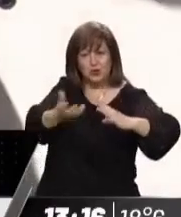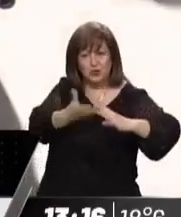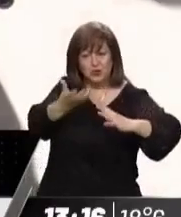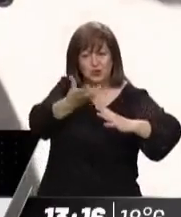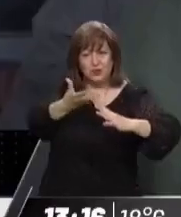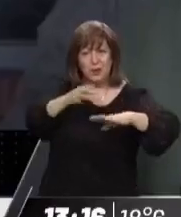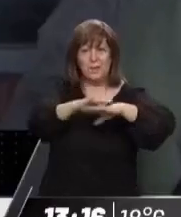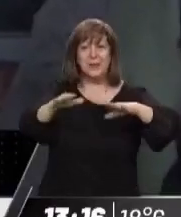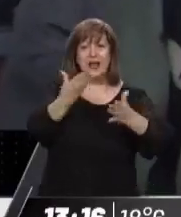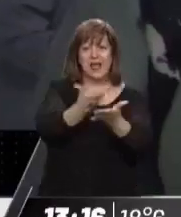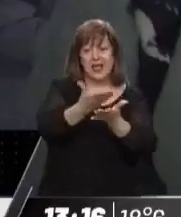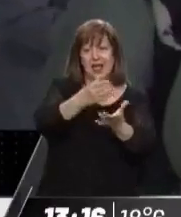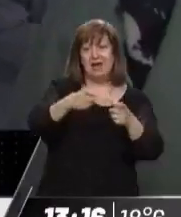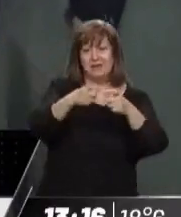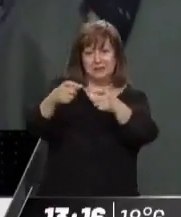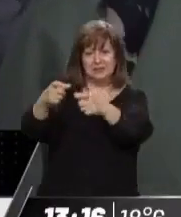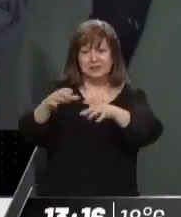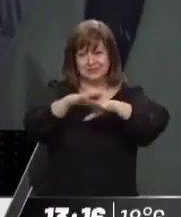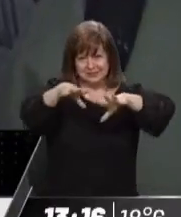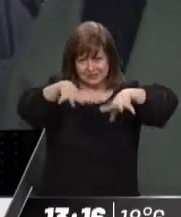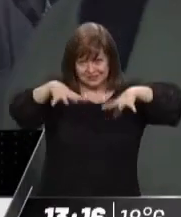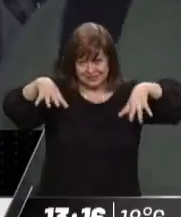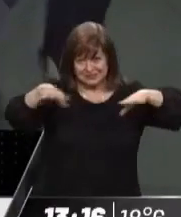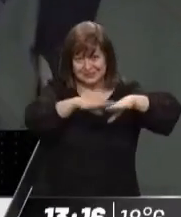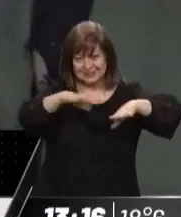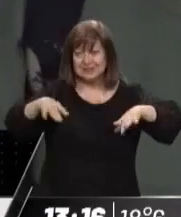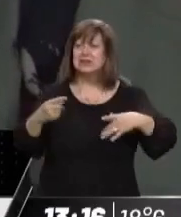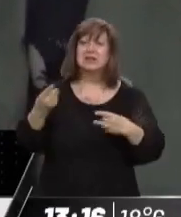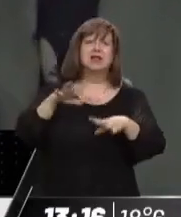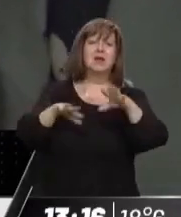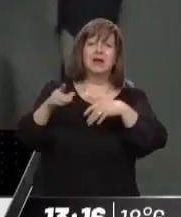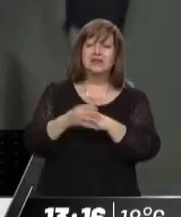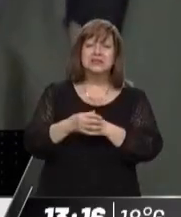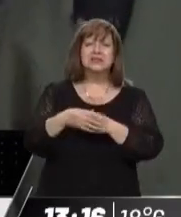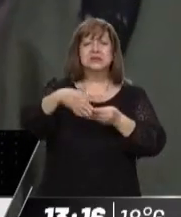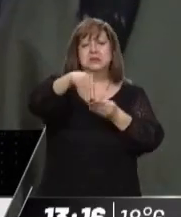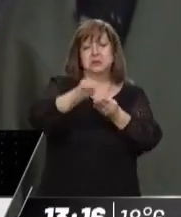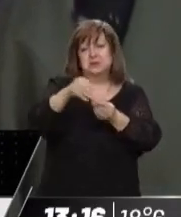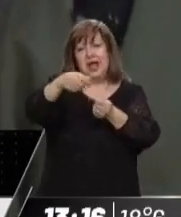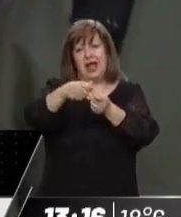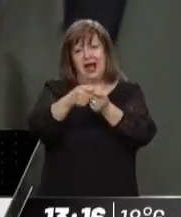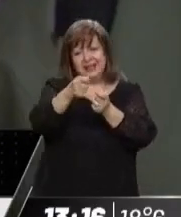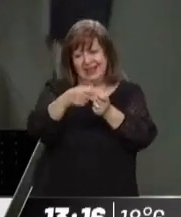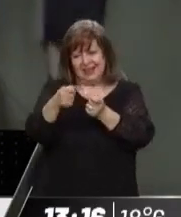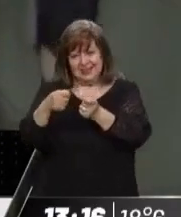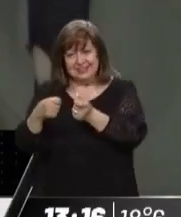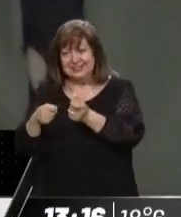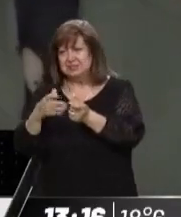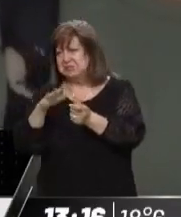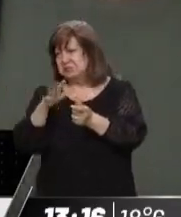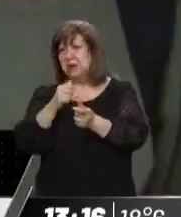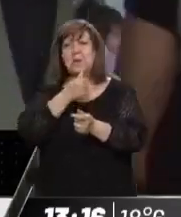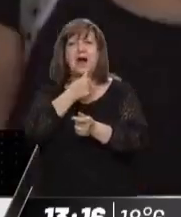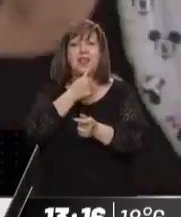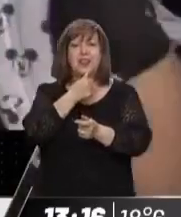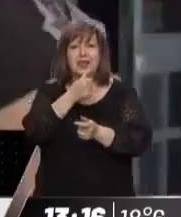tienen pensado hacer en el día? Nada, unos matecitos, tranqui, jugar a carta, qué sé yo. ¿Hasta qué hora se van a quedar? ¿Hasta las 10? No,